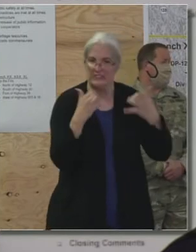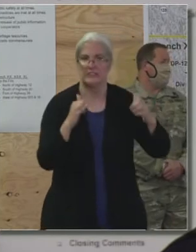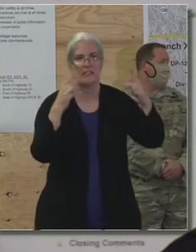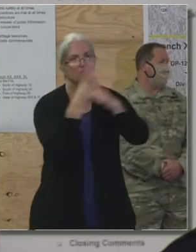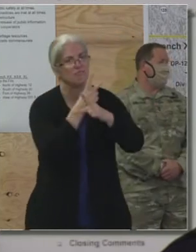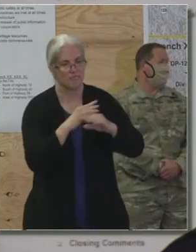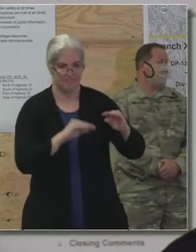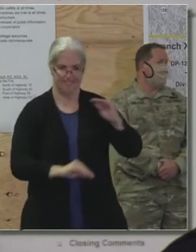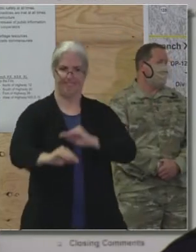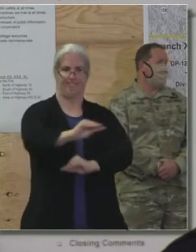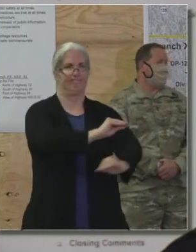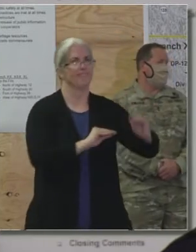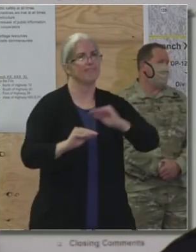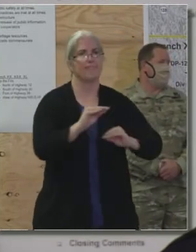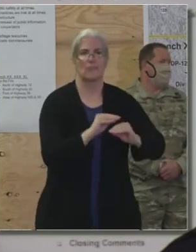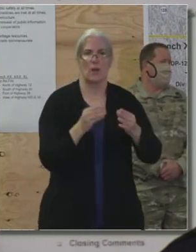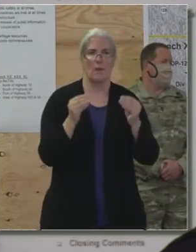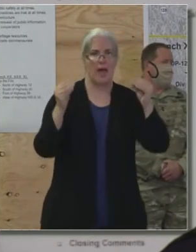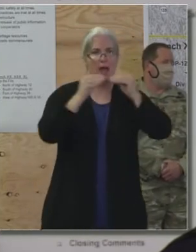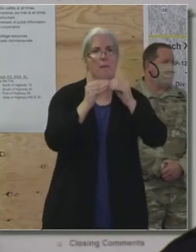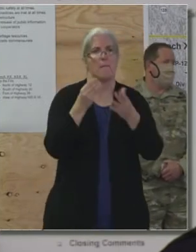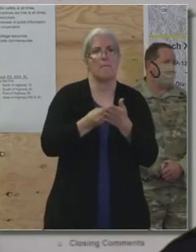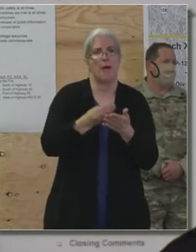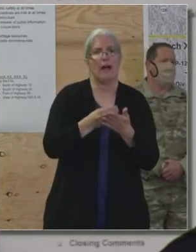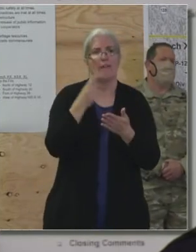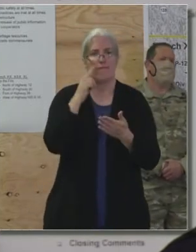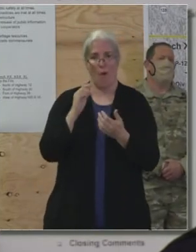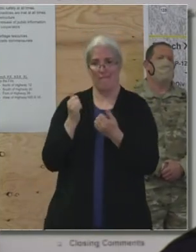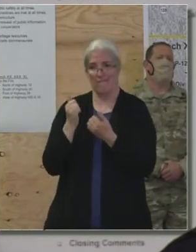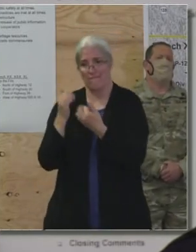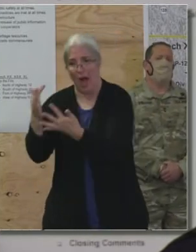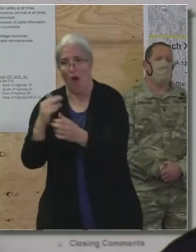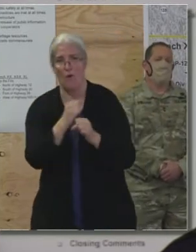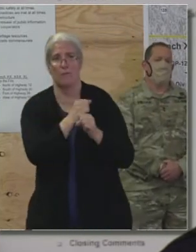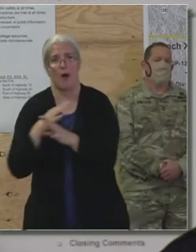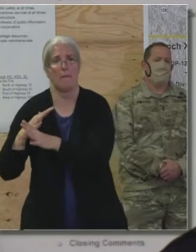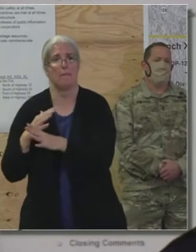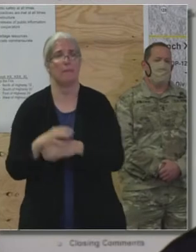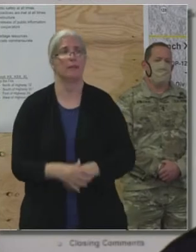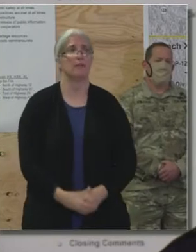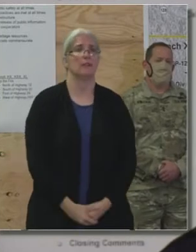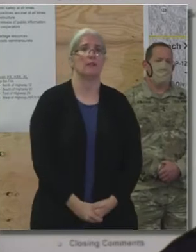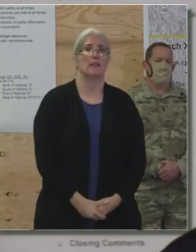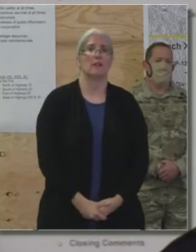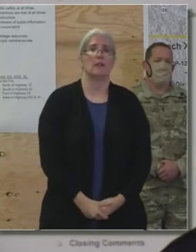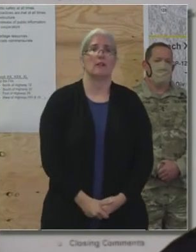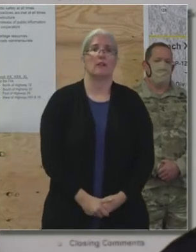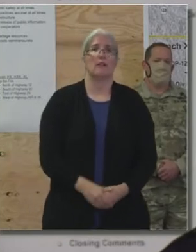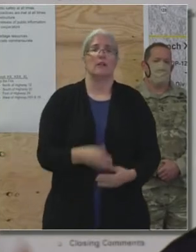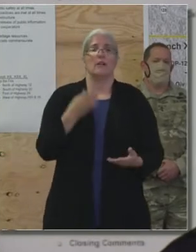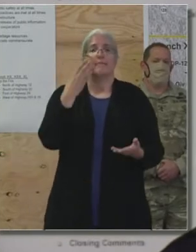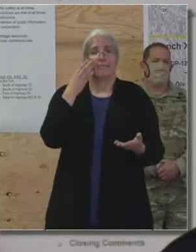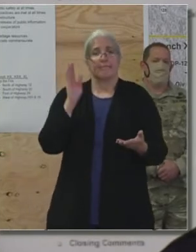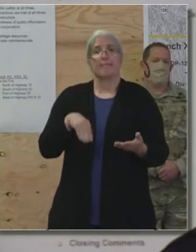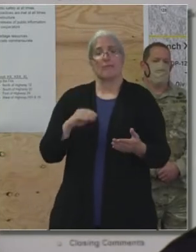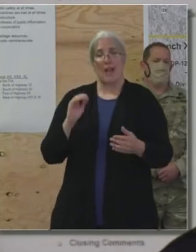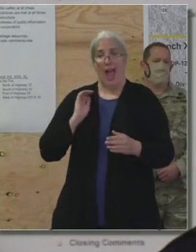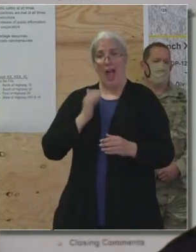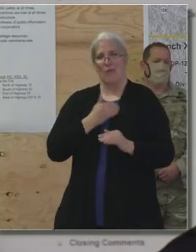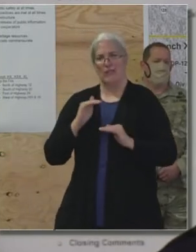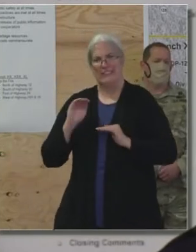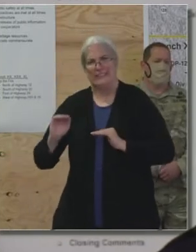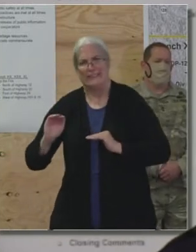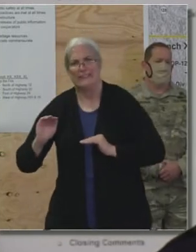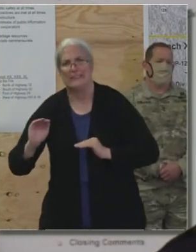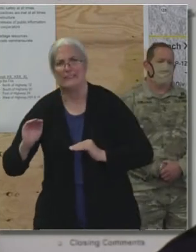para batallar los incendios de california para personal para contratar más personal y debido a su insistencia de su liderazgo